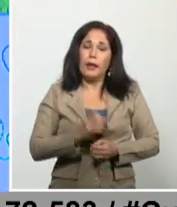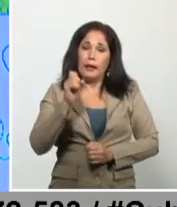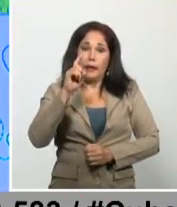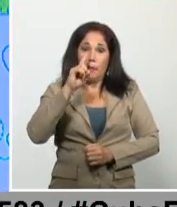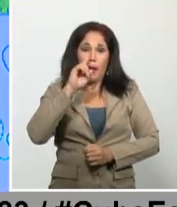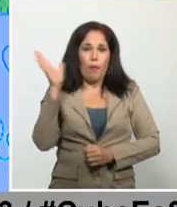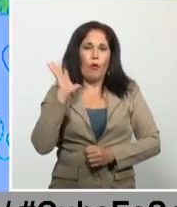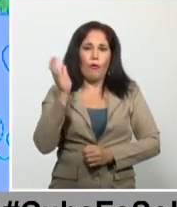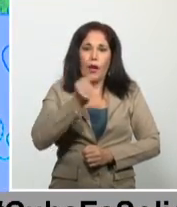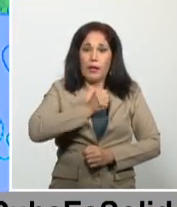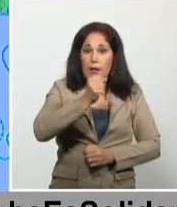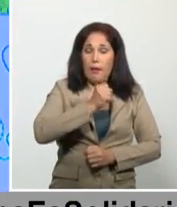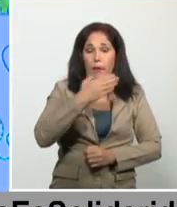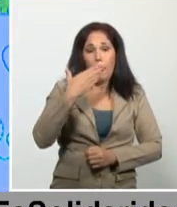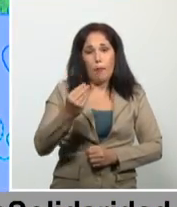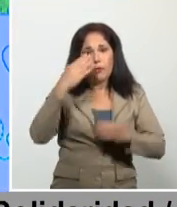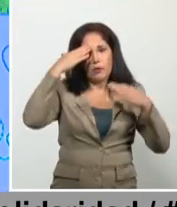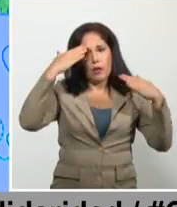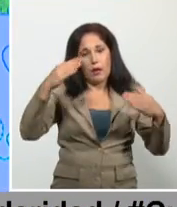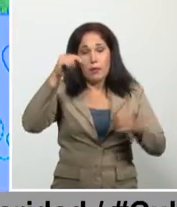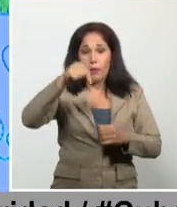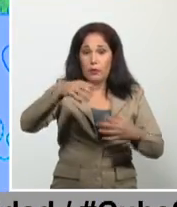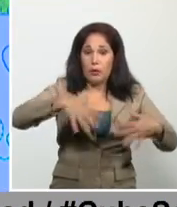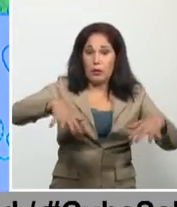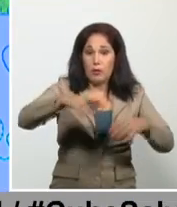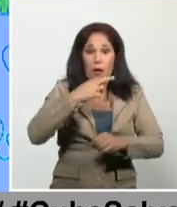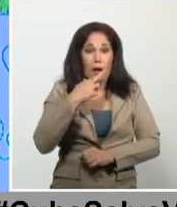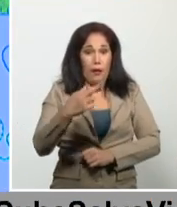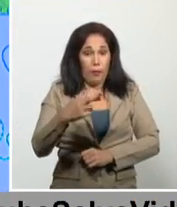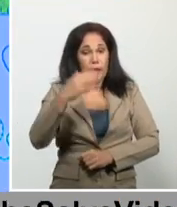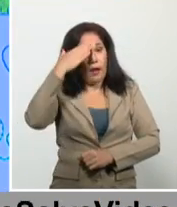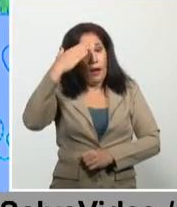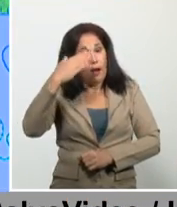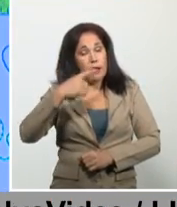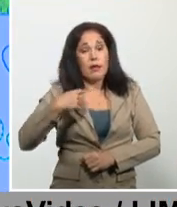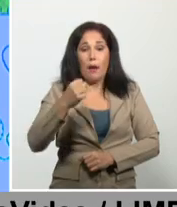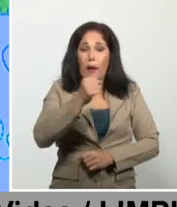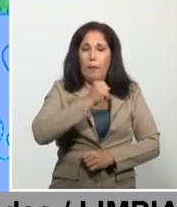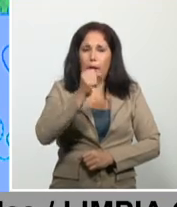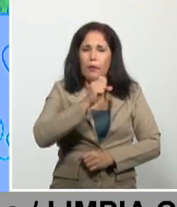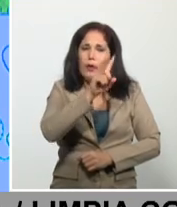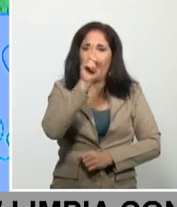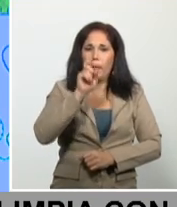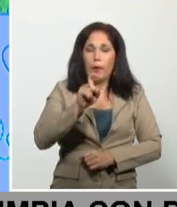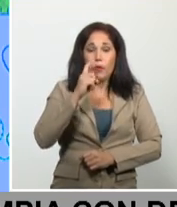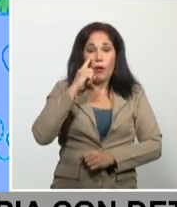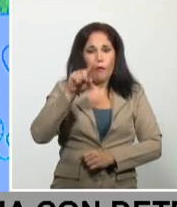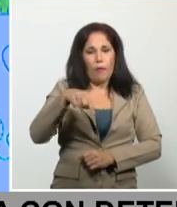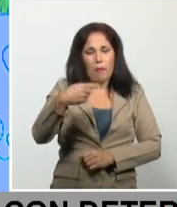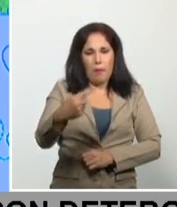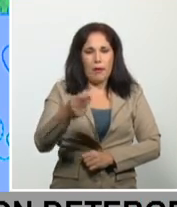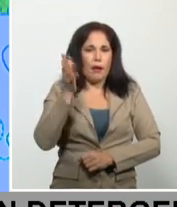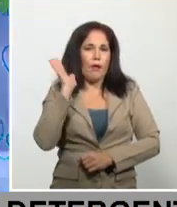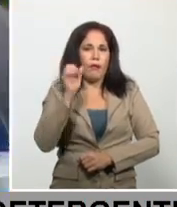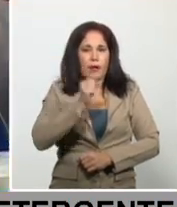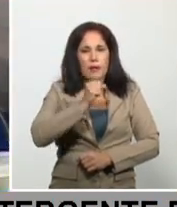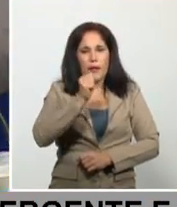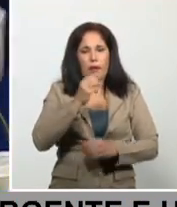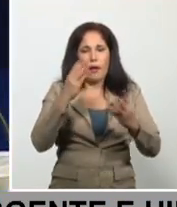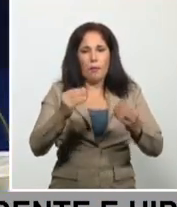entonces, doctor. Muchas gracias por la actualización, por las respuestas. Gracias a los corresponsales por sus preguntas. Nos vemos en la próxima conferencia. Muchas